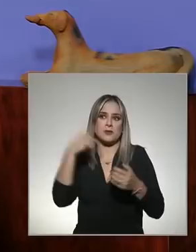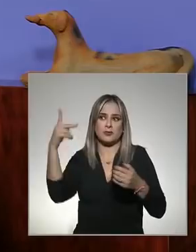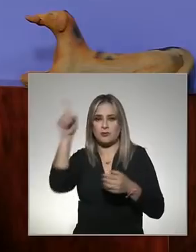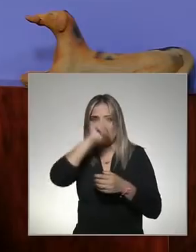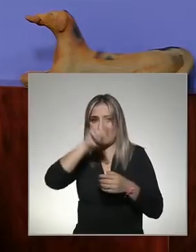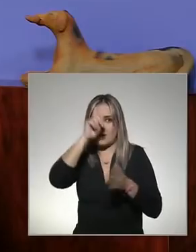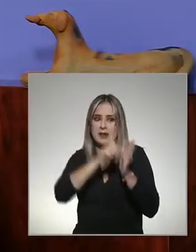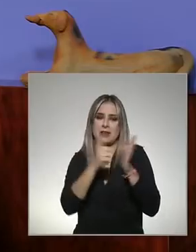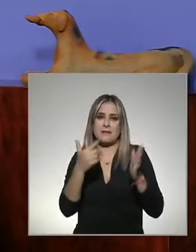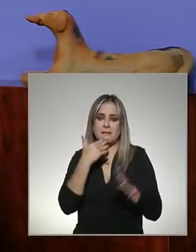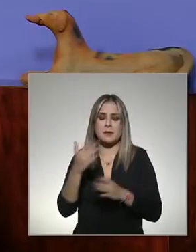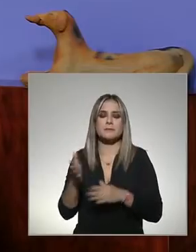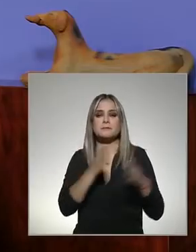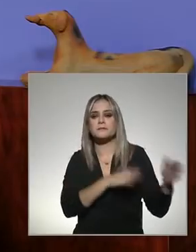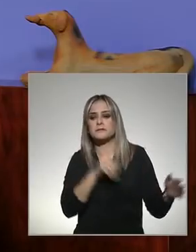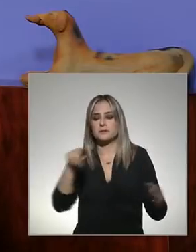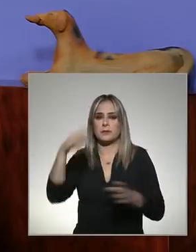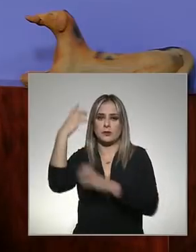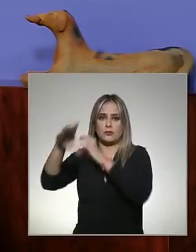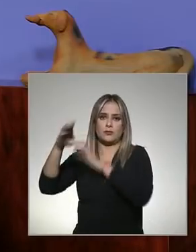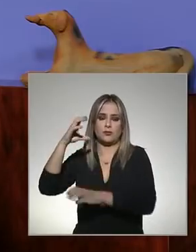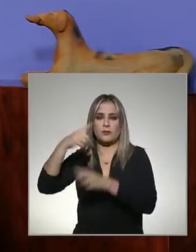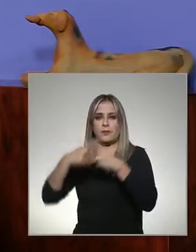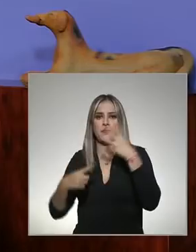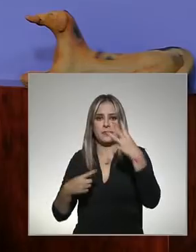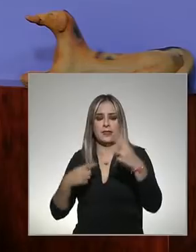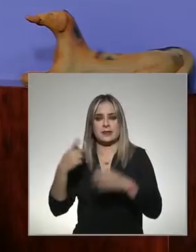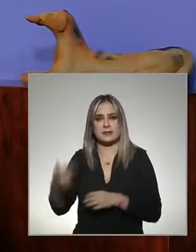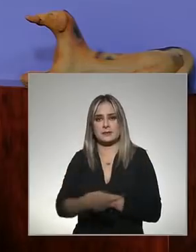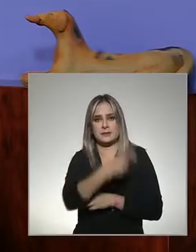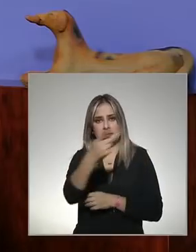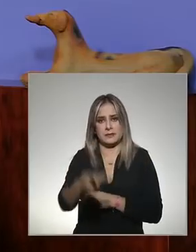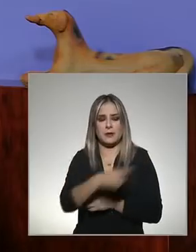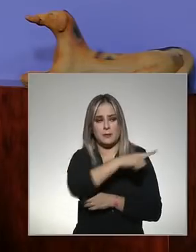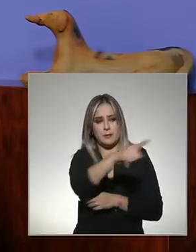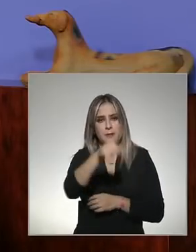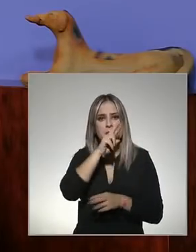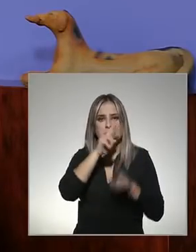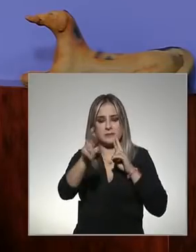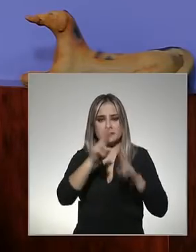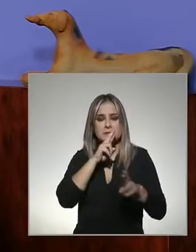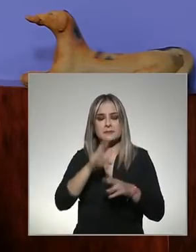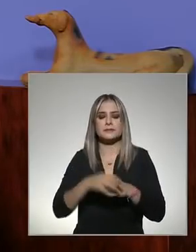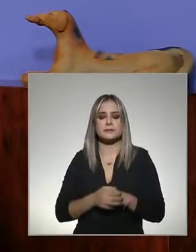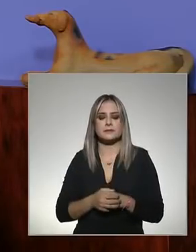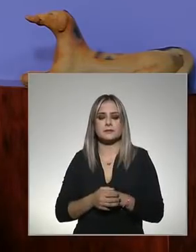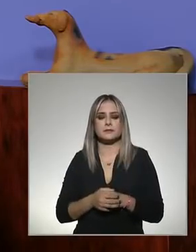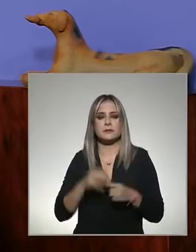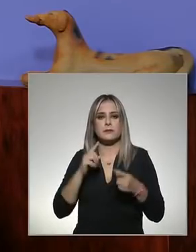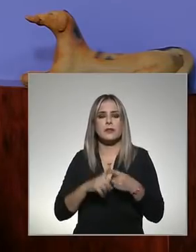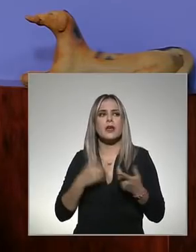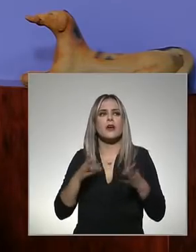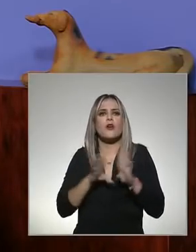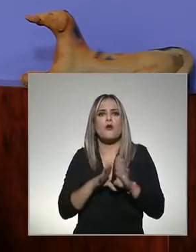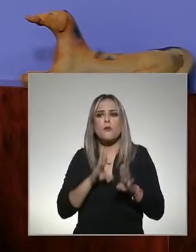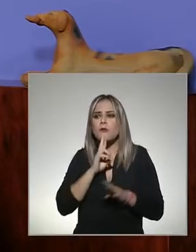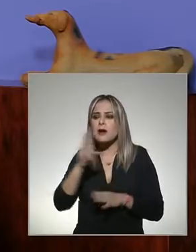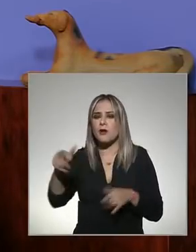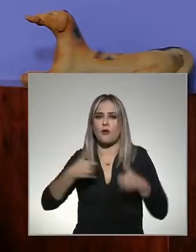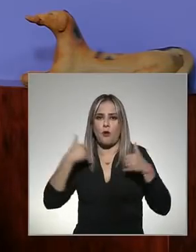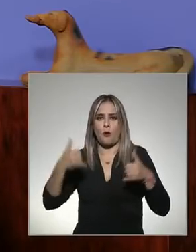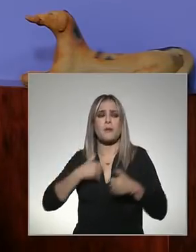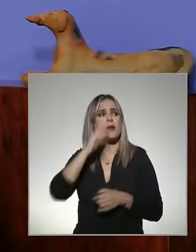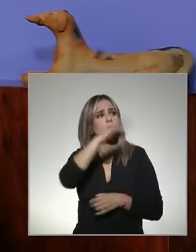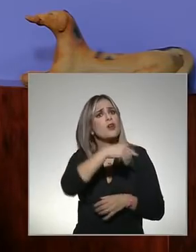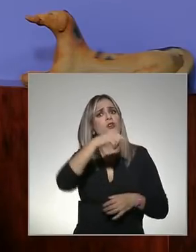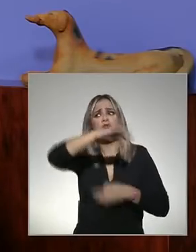recomendaciones. Ahora en redes hay tres preguntas que nuestros especialistas nos van a resolver. Miriam Gil, ¿qué contestarle al adolescente cuando te dice,